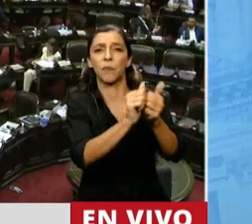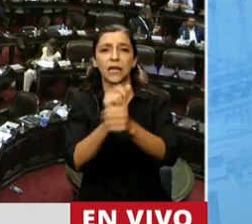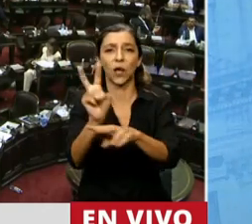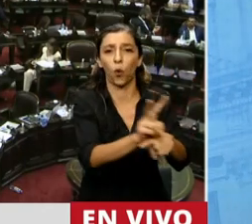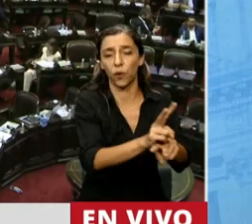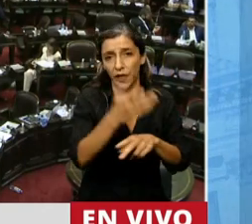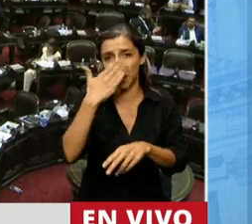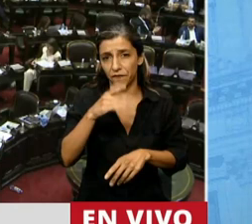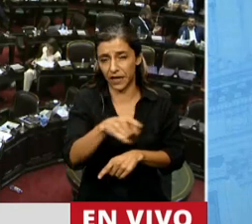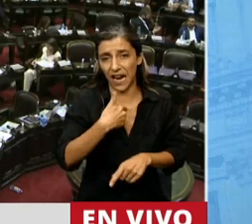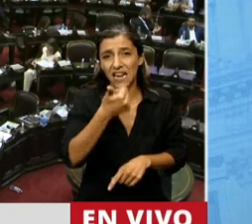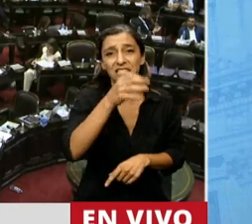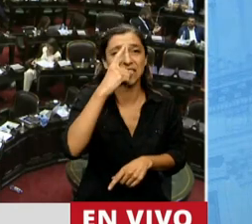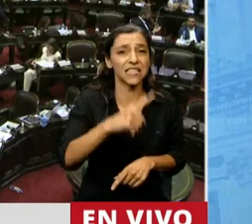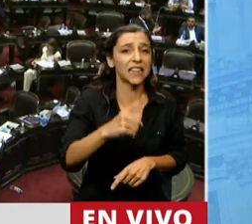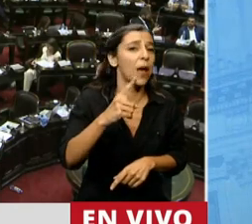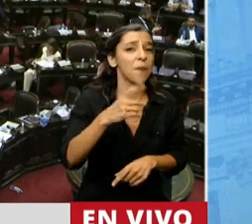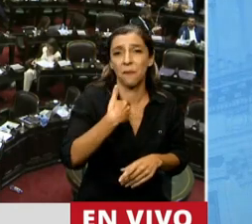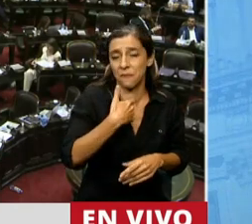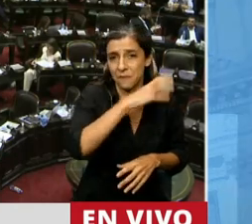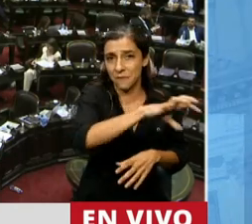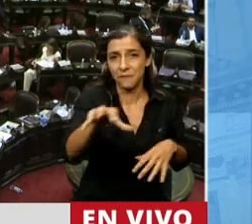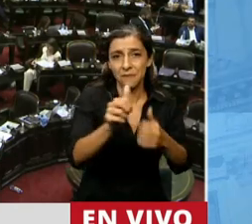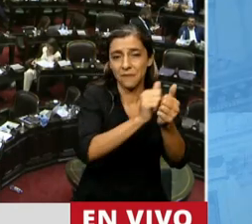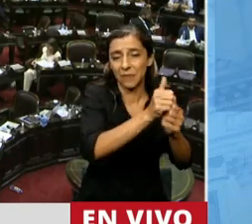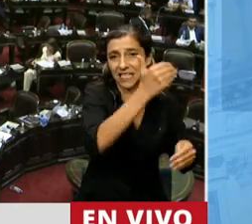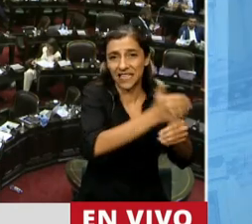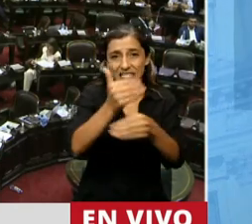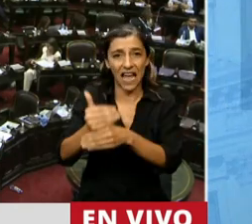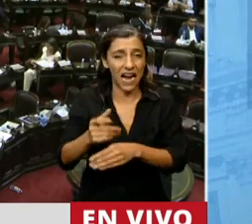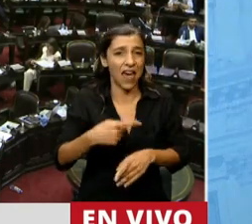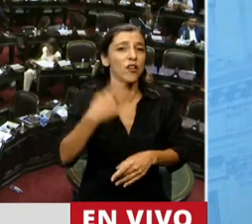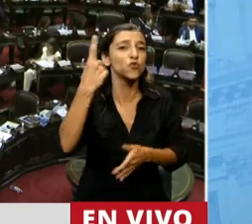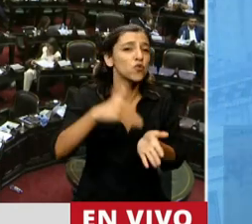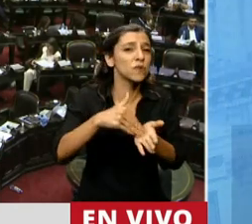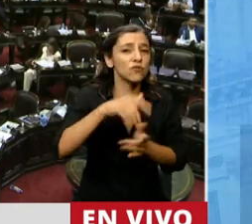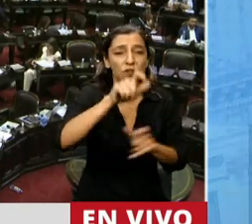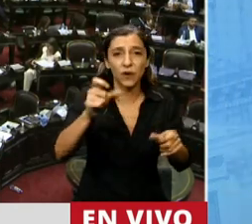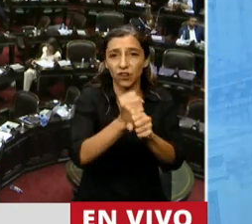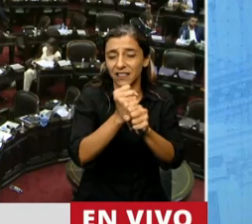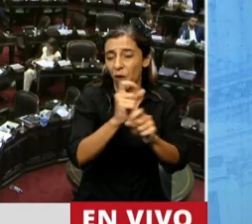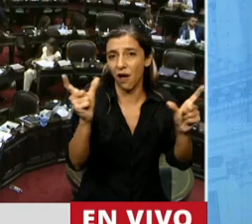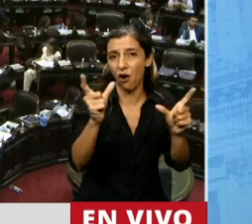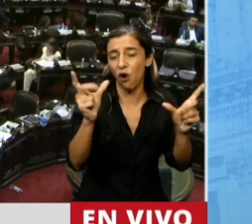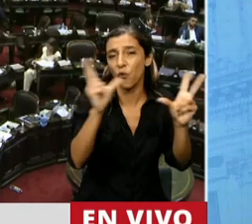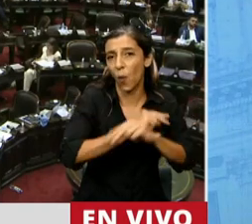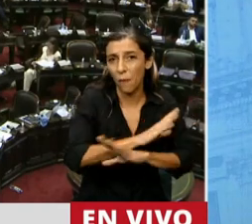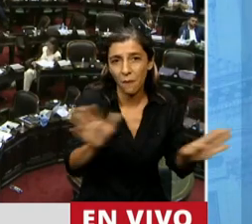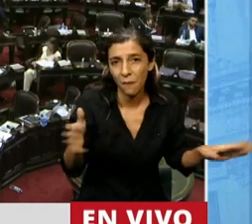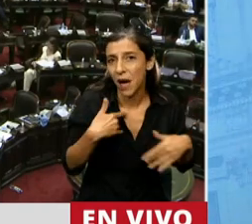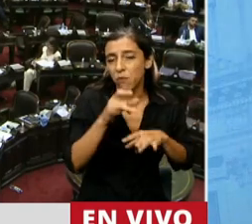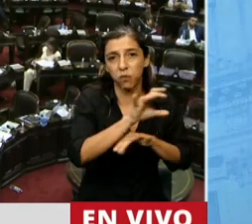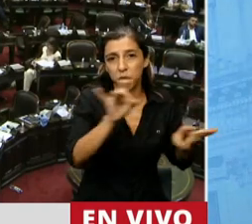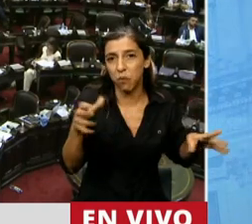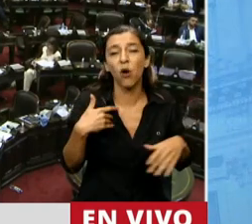están en una situación de riesgo muy crítica lo cual afecta a un millón de trabajadores decía que entre la educación pública y los